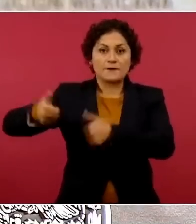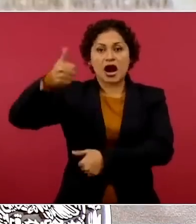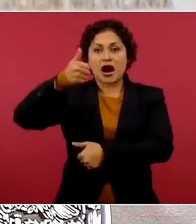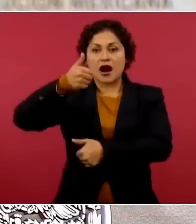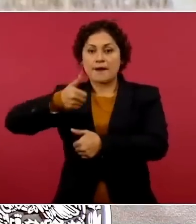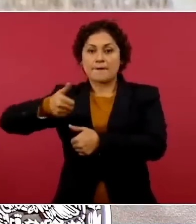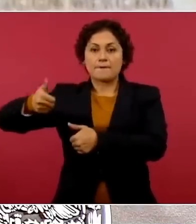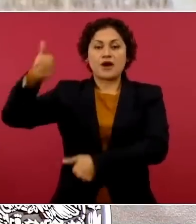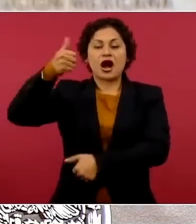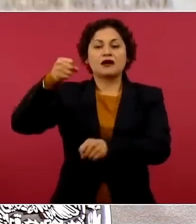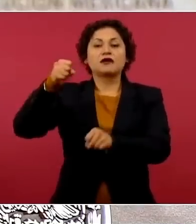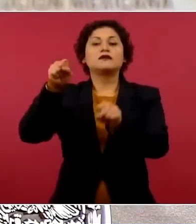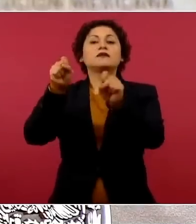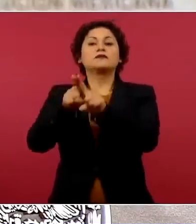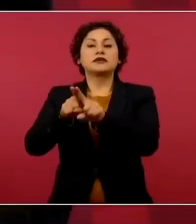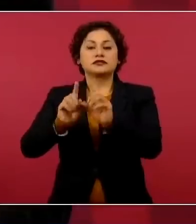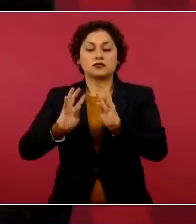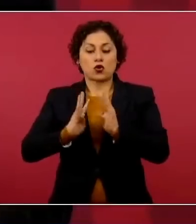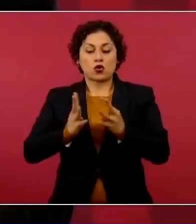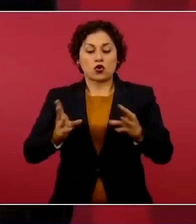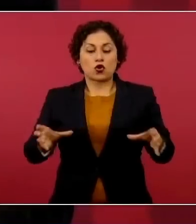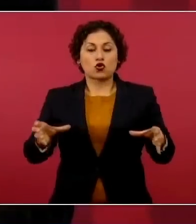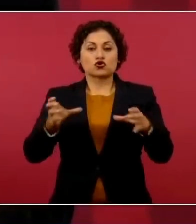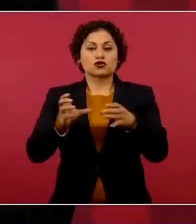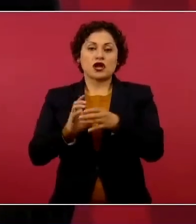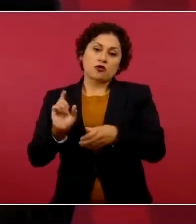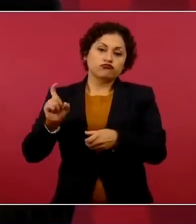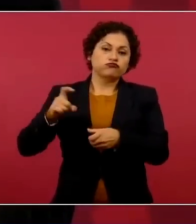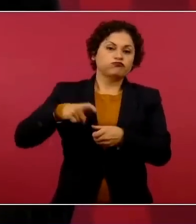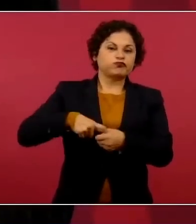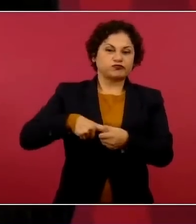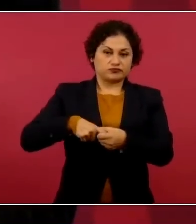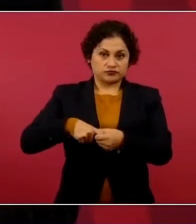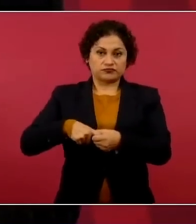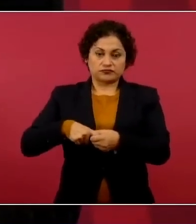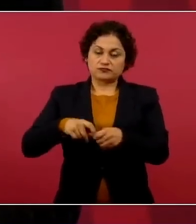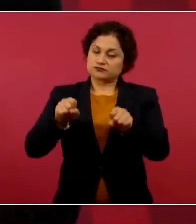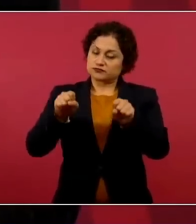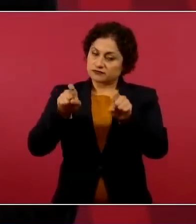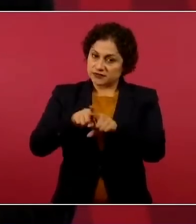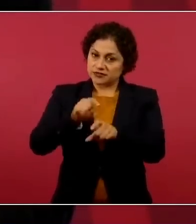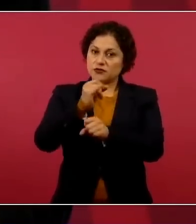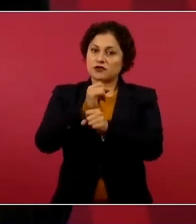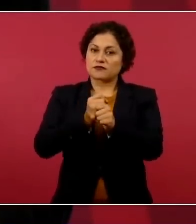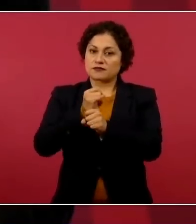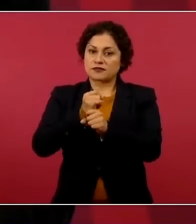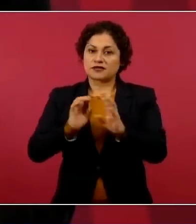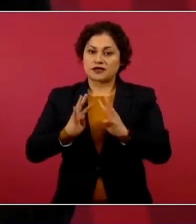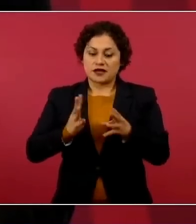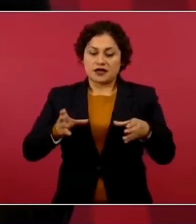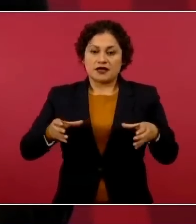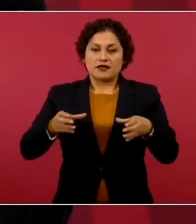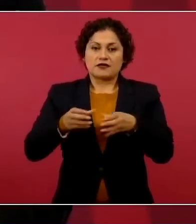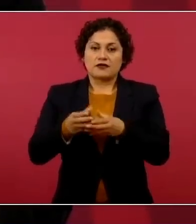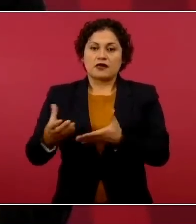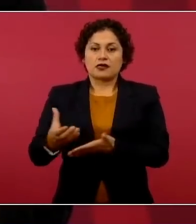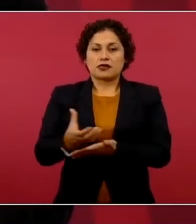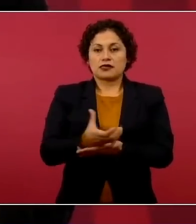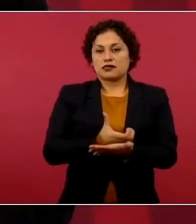miembros del consejo directivo académico de la UNAM, ganando muchísimo